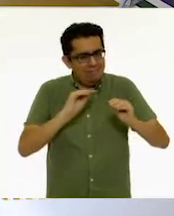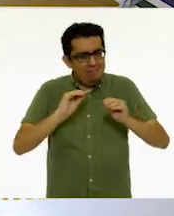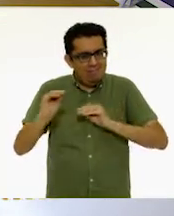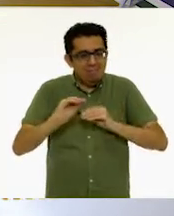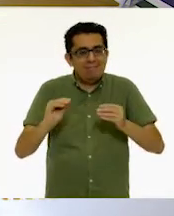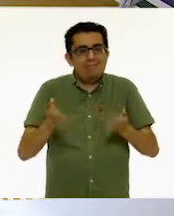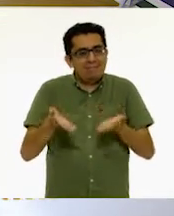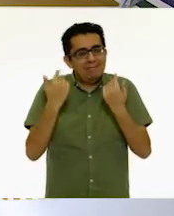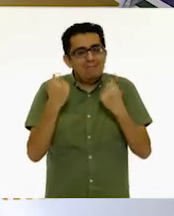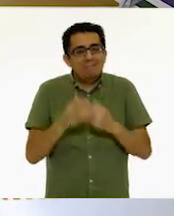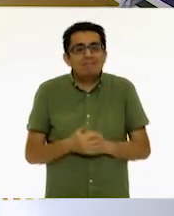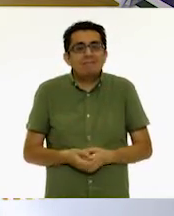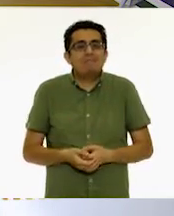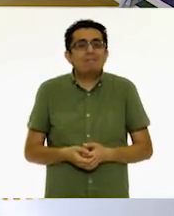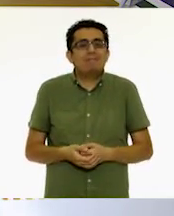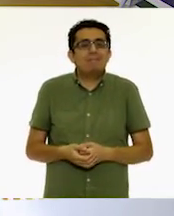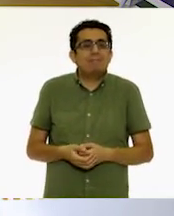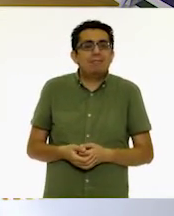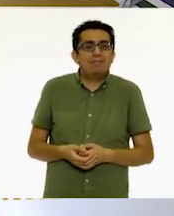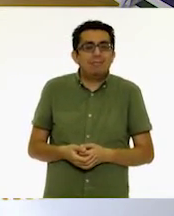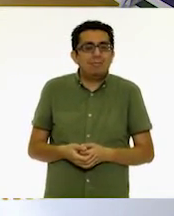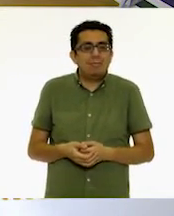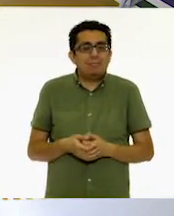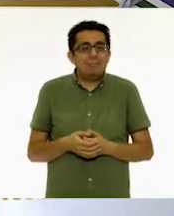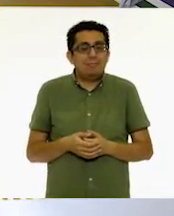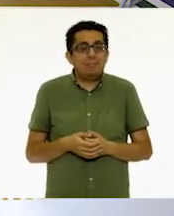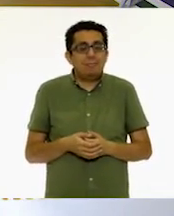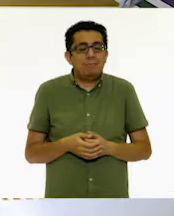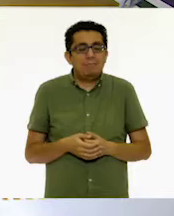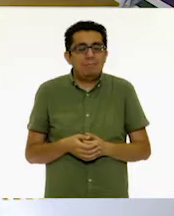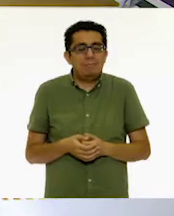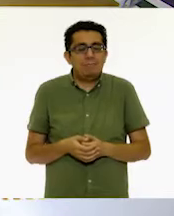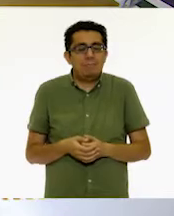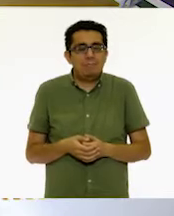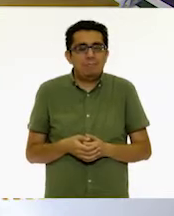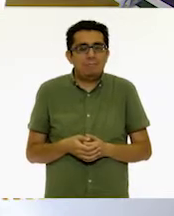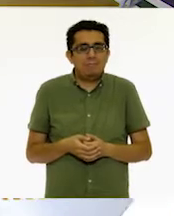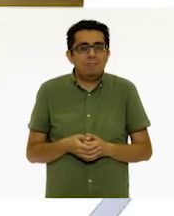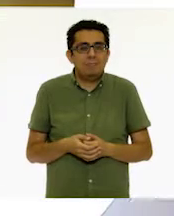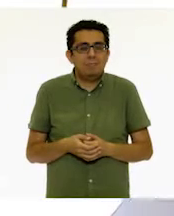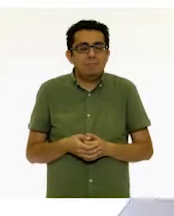Perfecto. A ver. A ver. A ver, ay, chicos, cáchenlas.